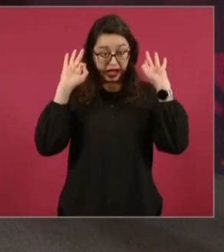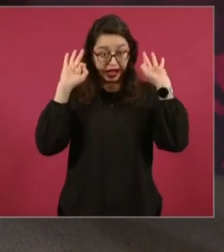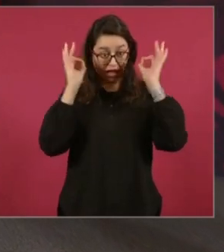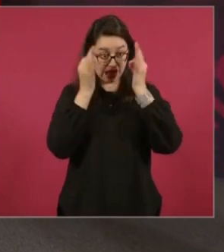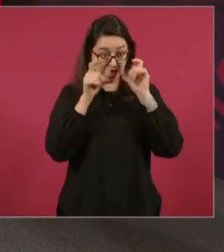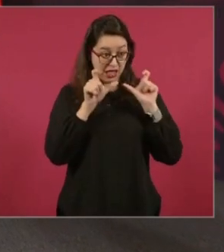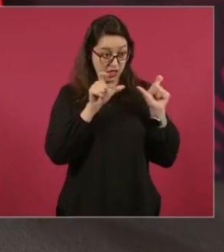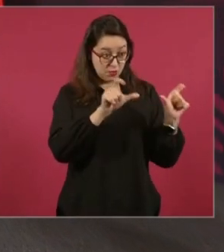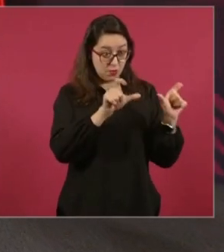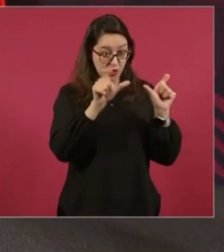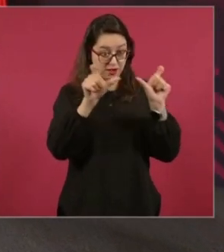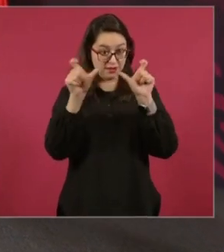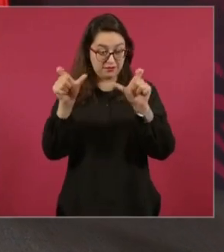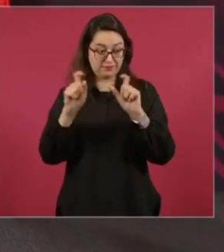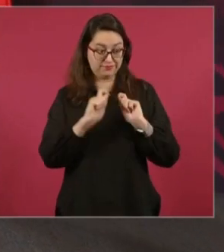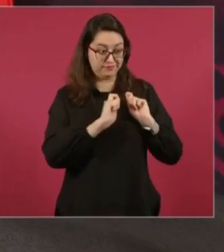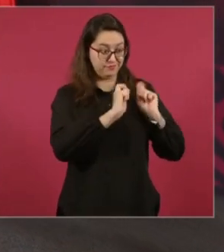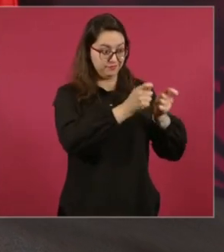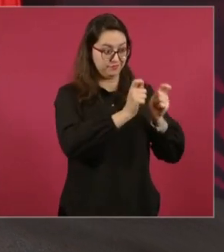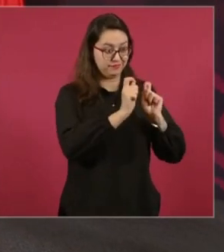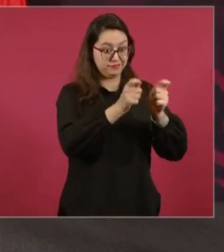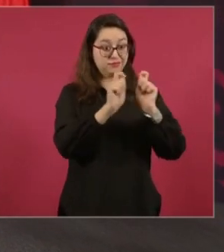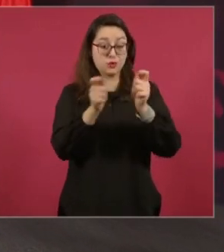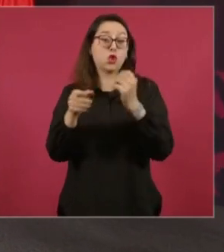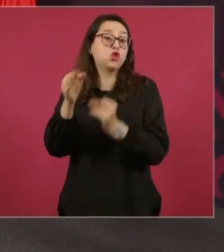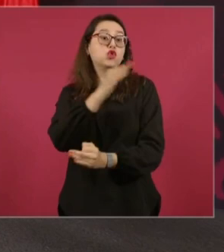Había mucha corrupción.